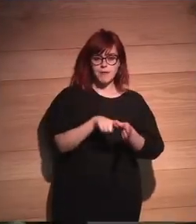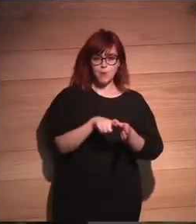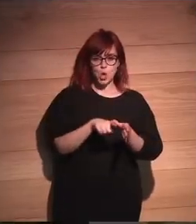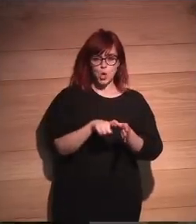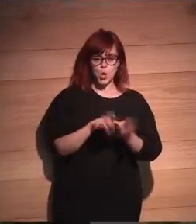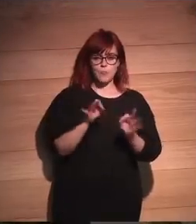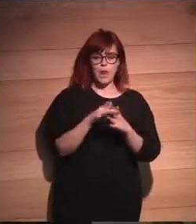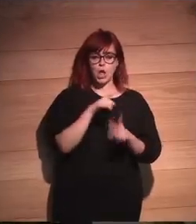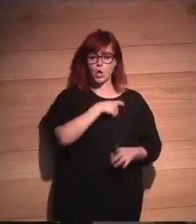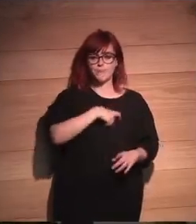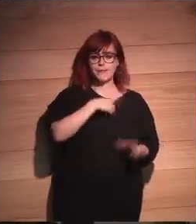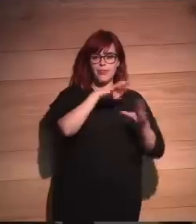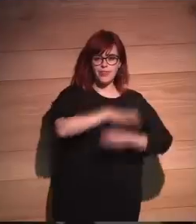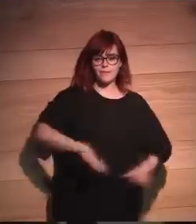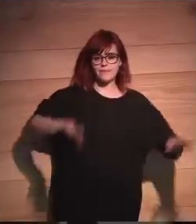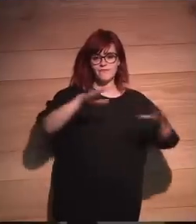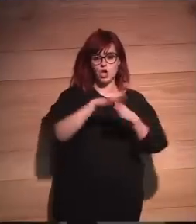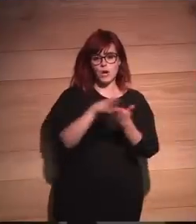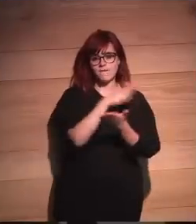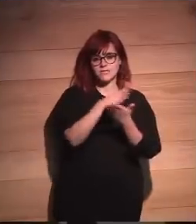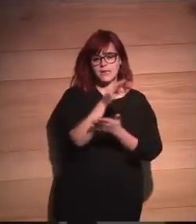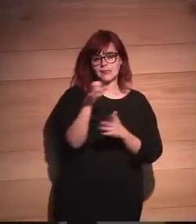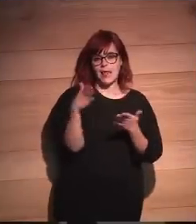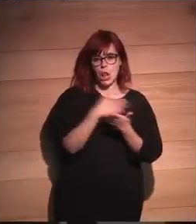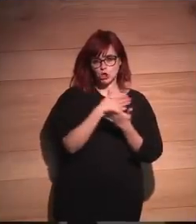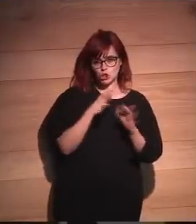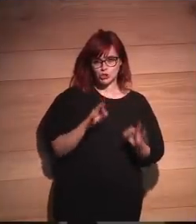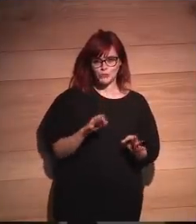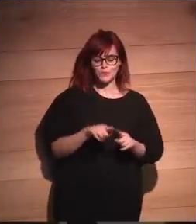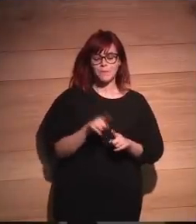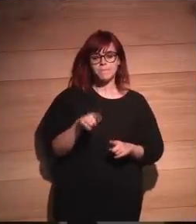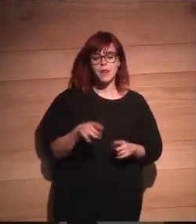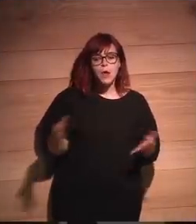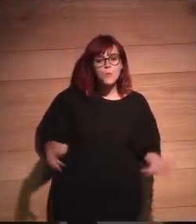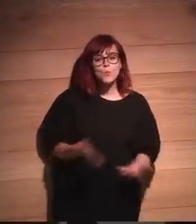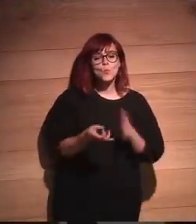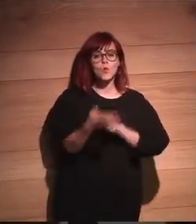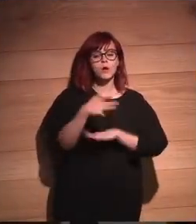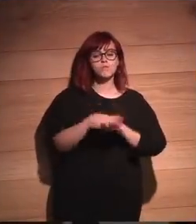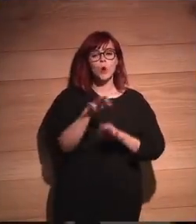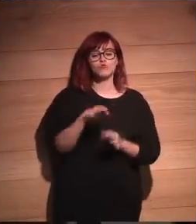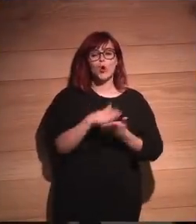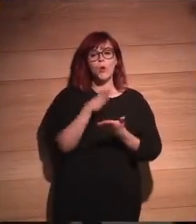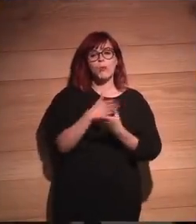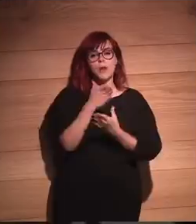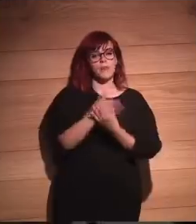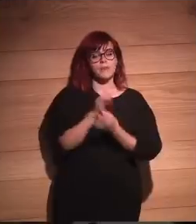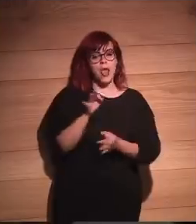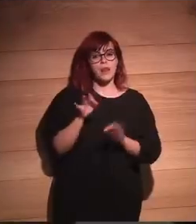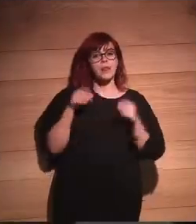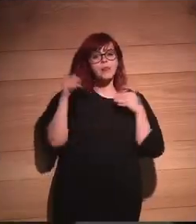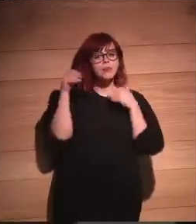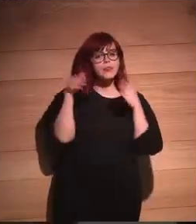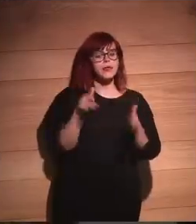del comité científico de la revista Telos. Y además es el inductor del último cuaderno central dedicado